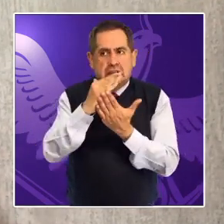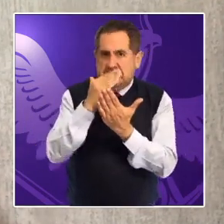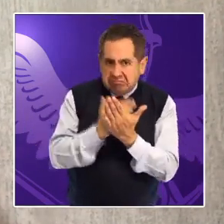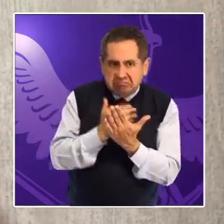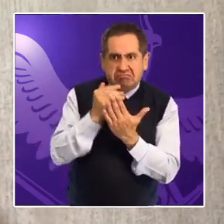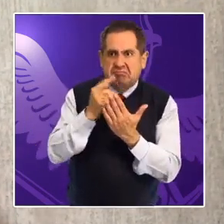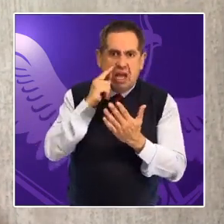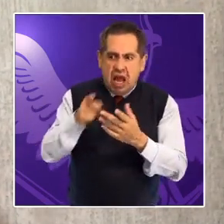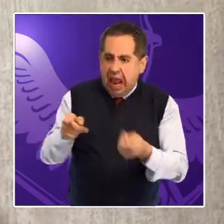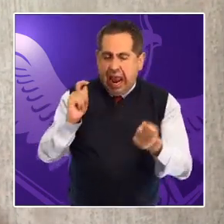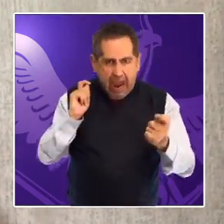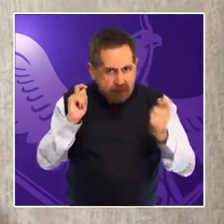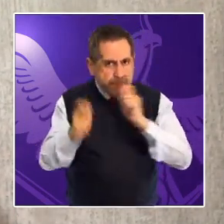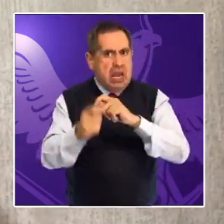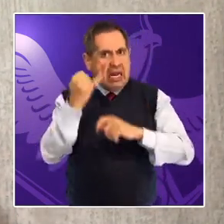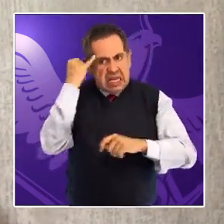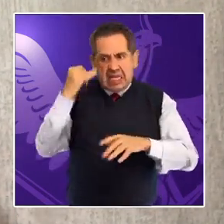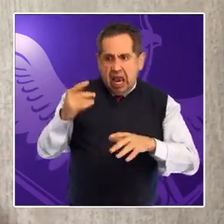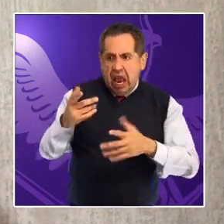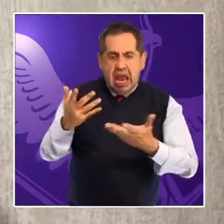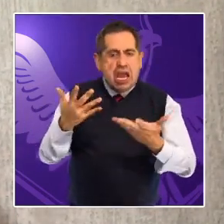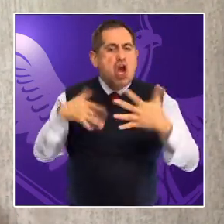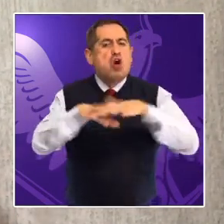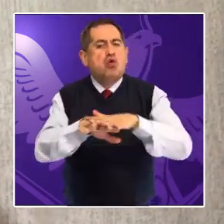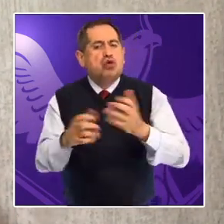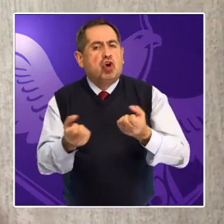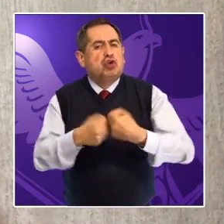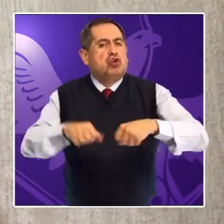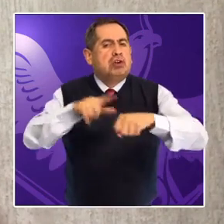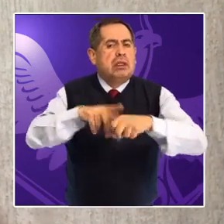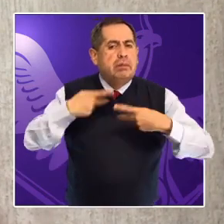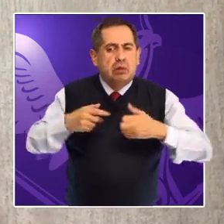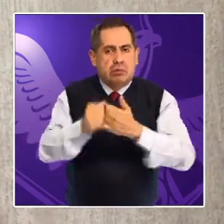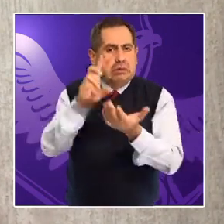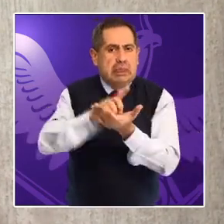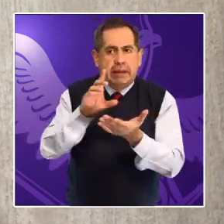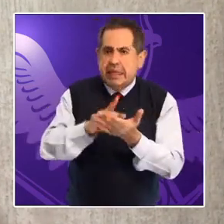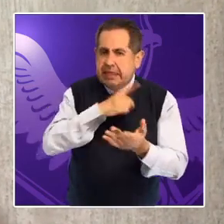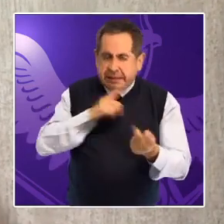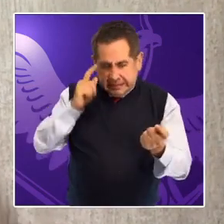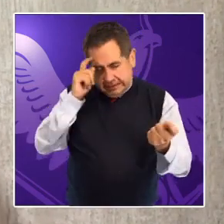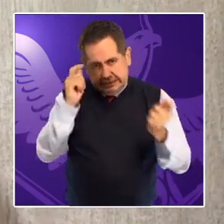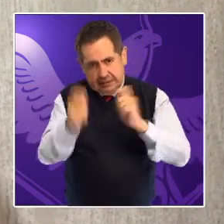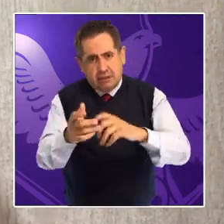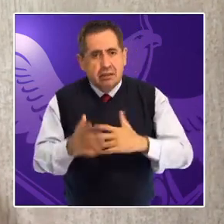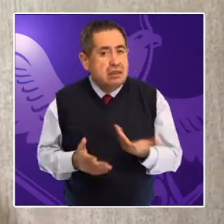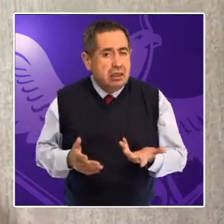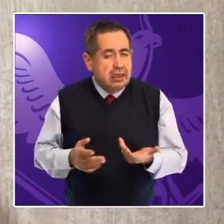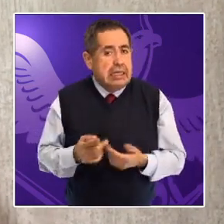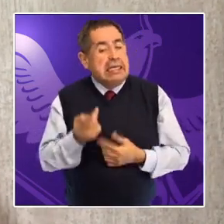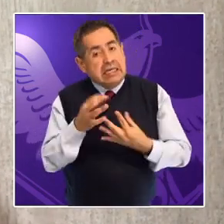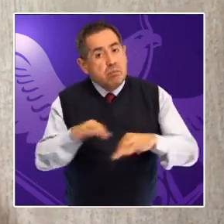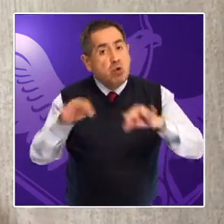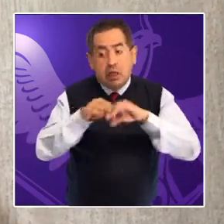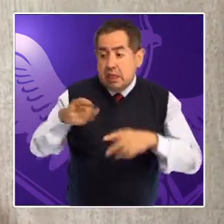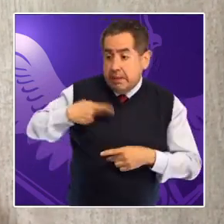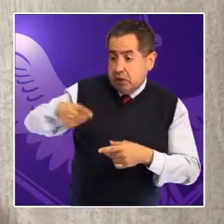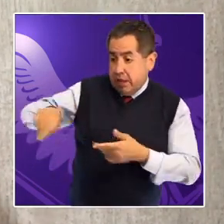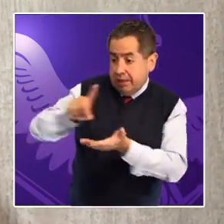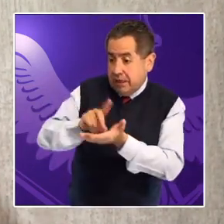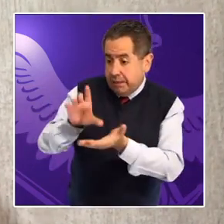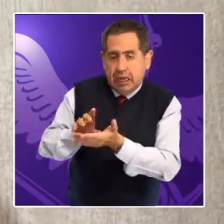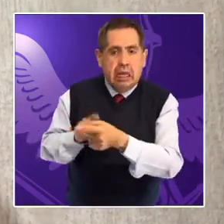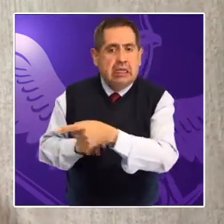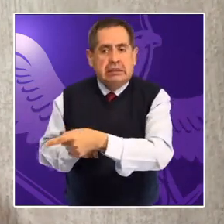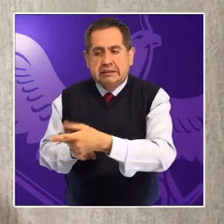perspectiva, el paradigma de inclusión social de las personas con discapacidad. En resumen, dejar de ver a las personas con discapacidad como personas que